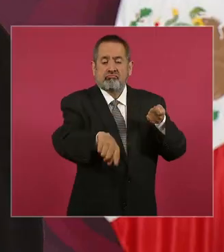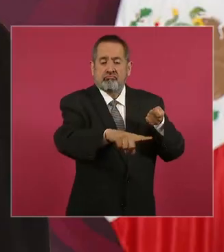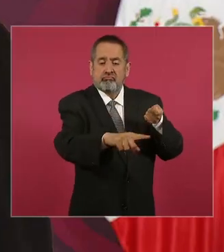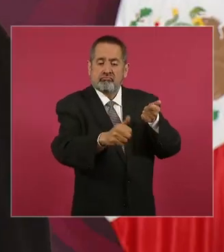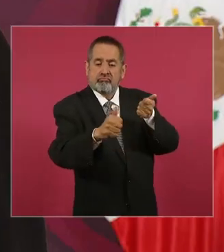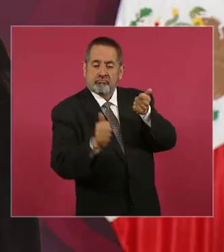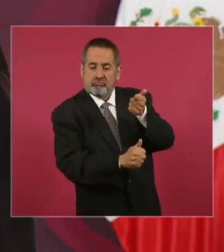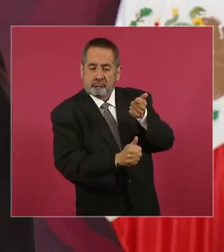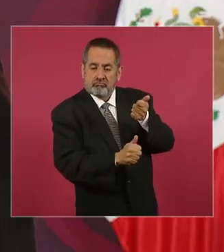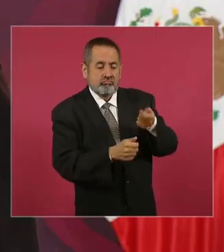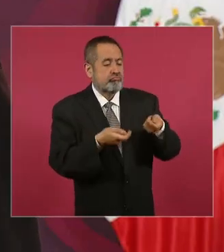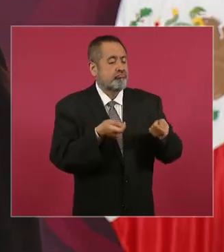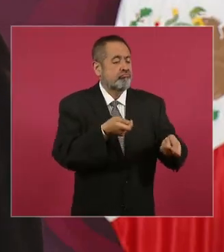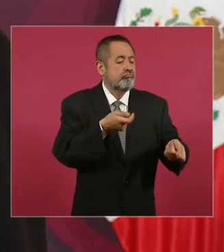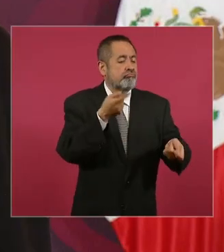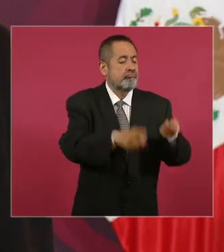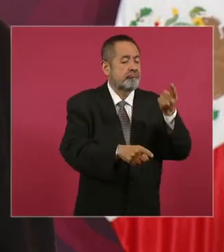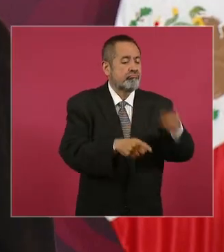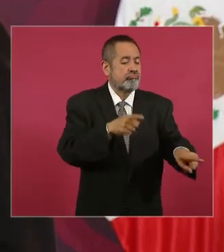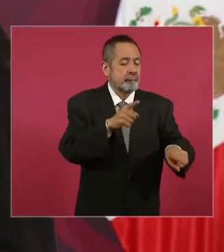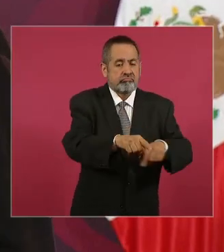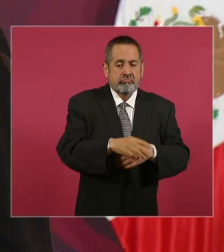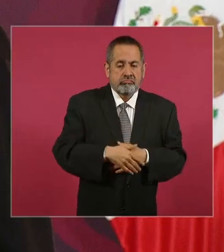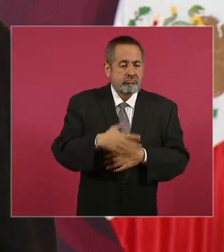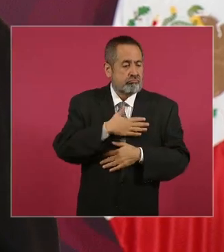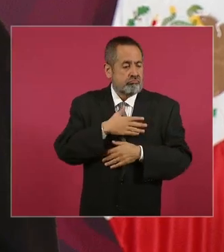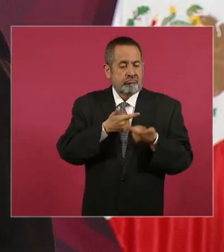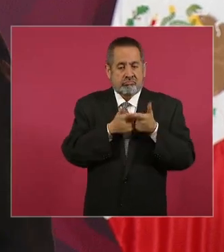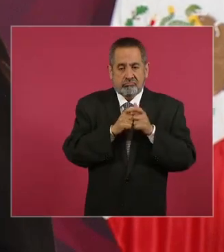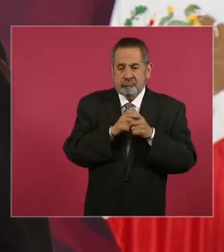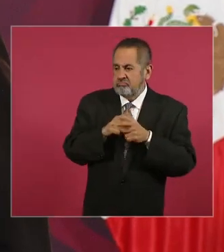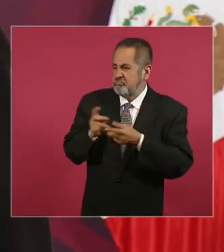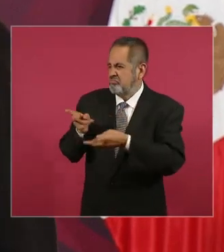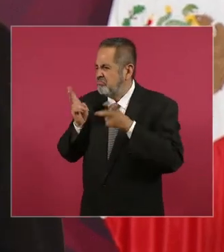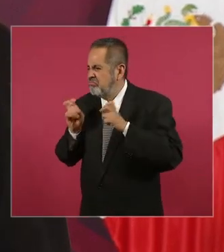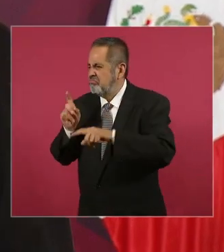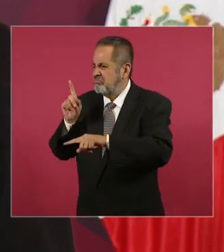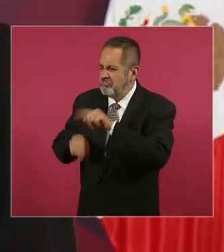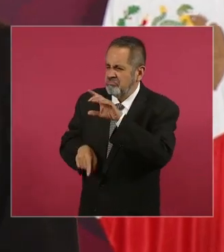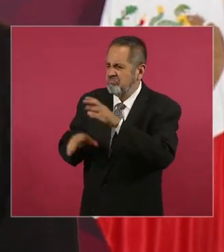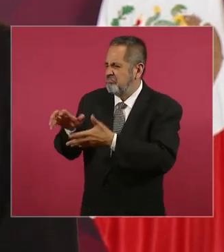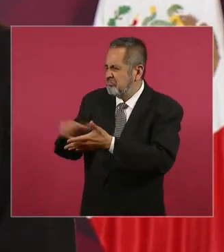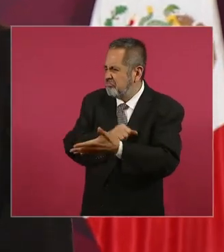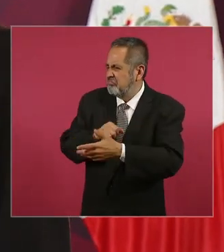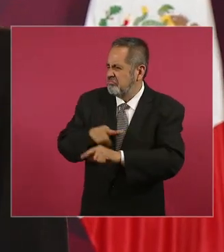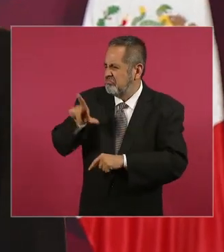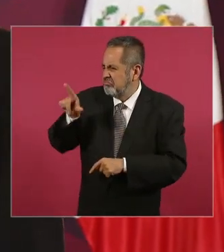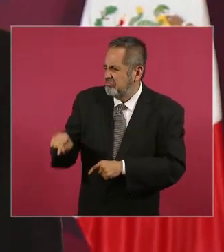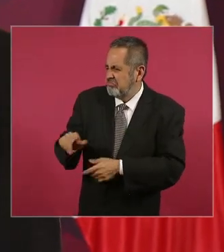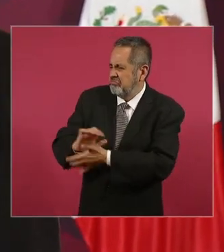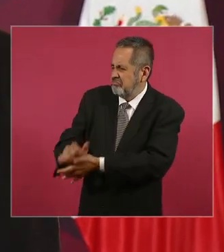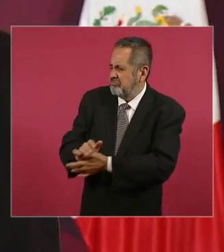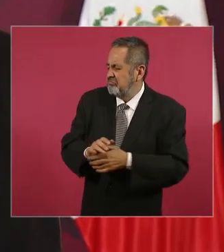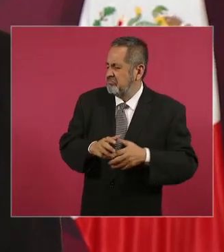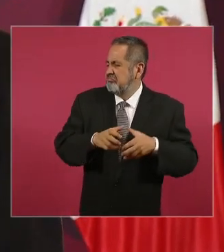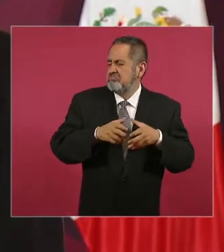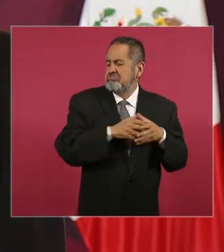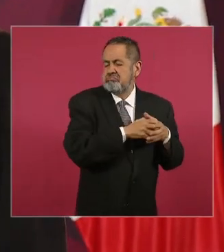que se dedicaba a saquear, a oprimir, a humillar al pueblo.